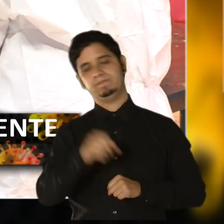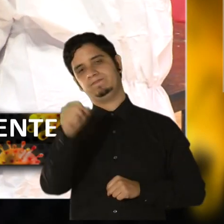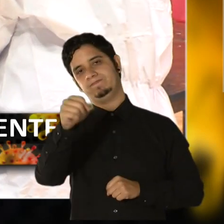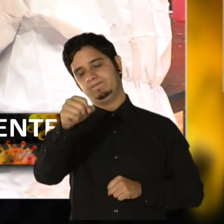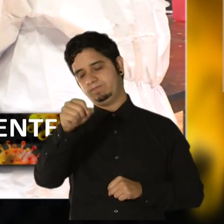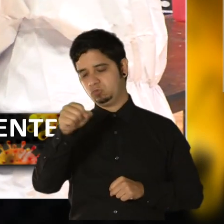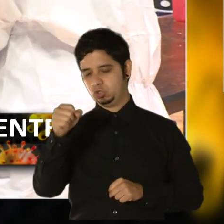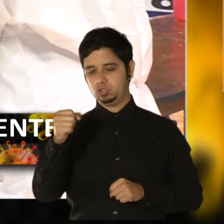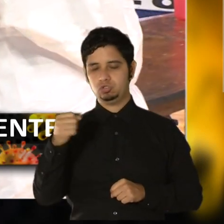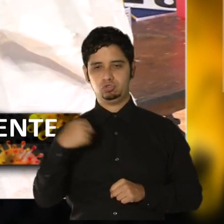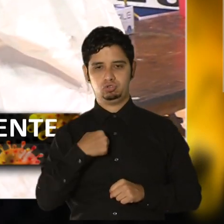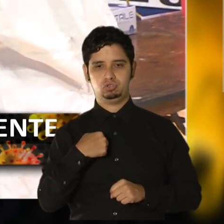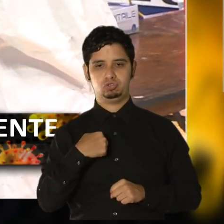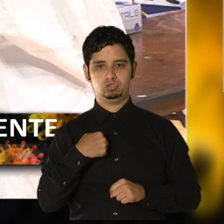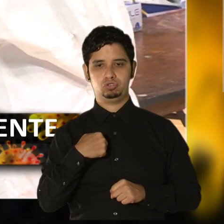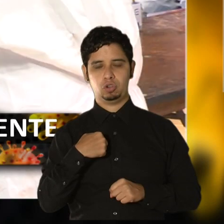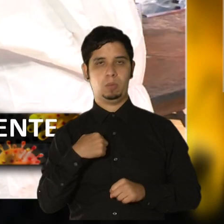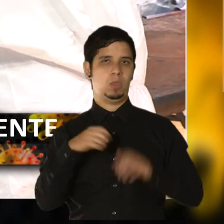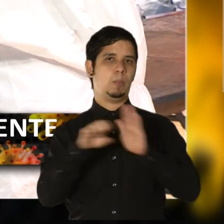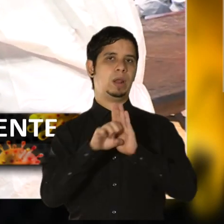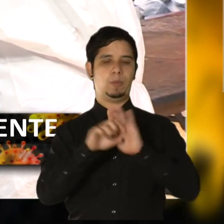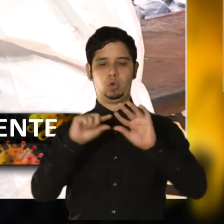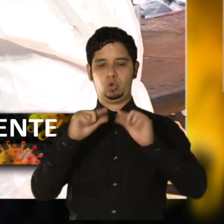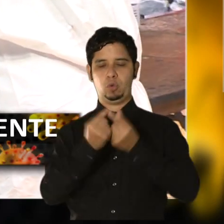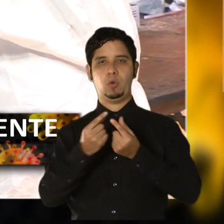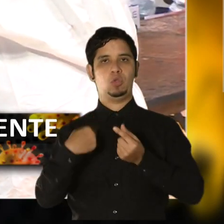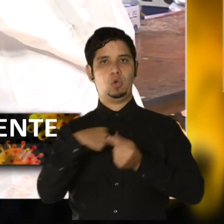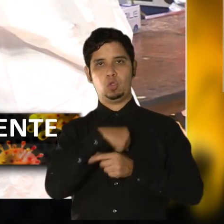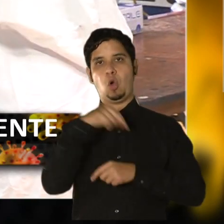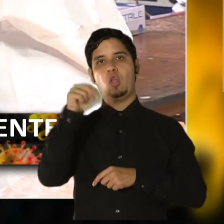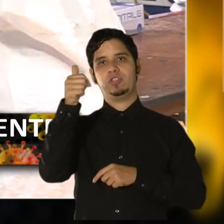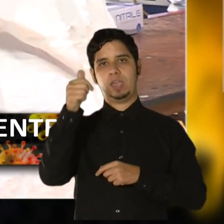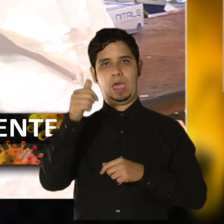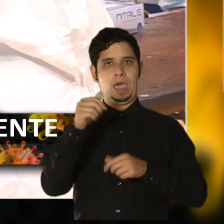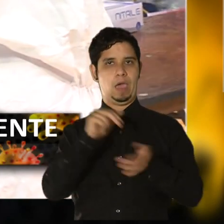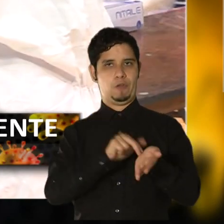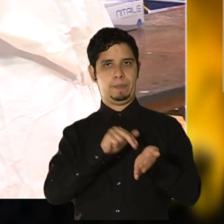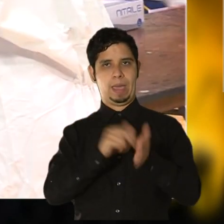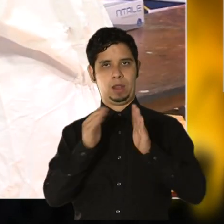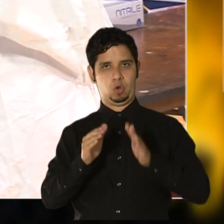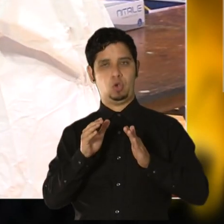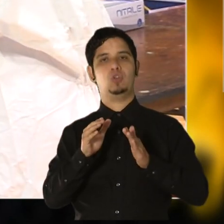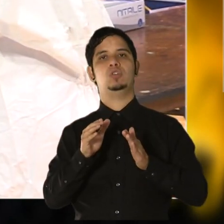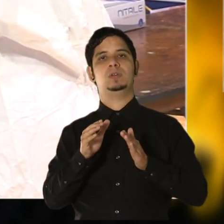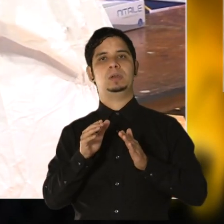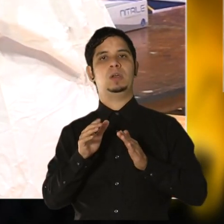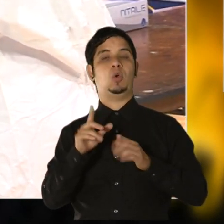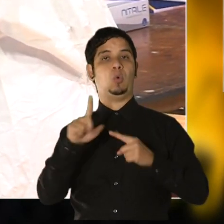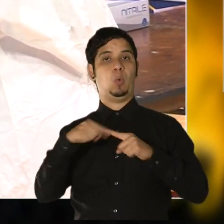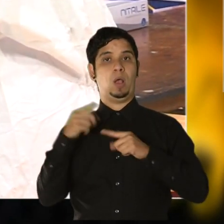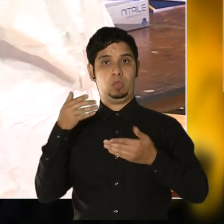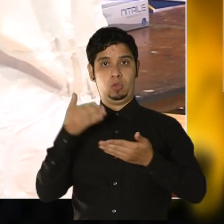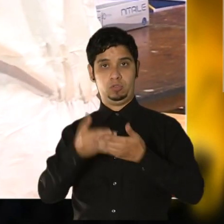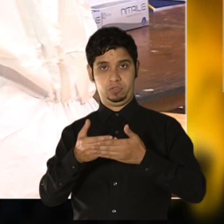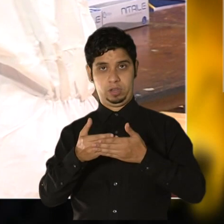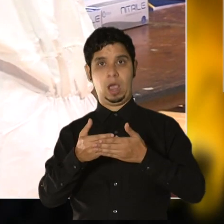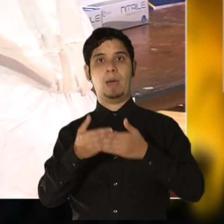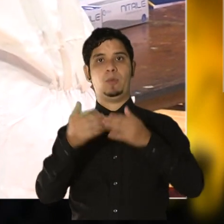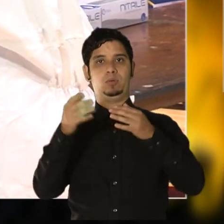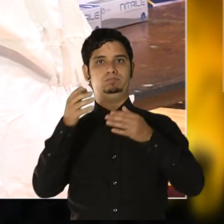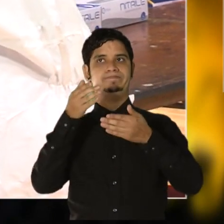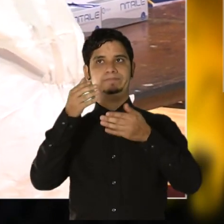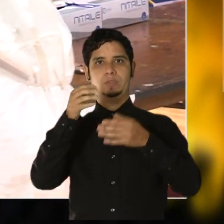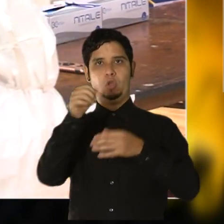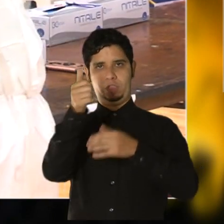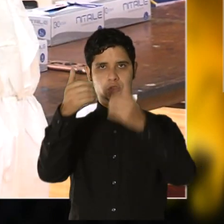Nosotros tuvimos, por lo menos el grupo que salió de Puerto Rico, éramos 10 enfermeros, en la cual nos dividieron en los lugares donde estábamos trabajando para